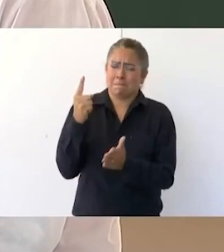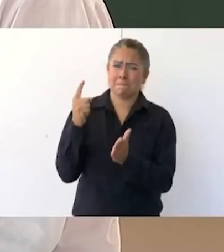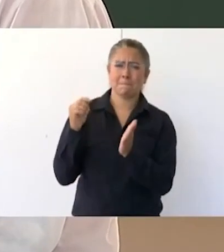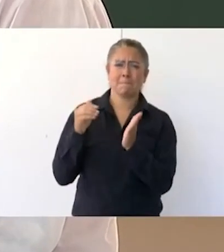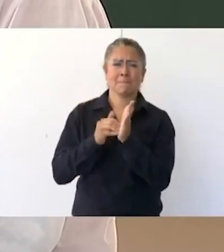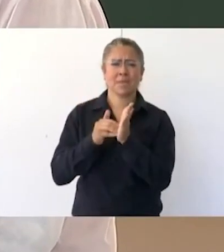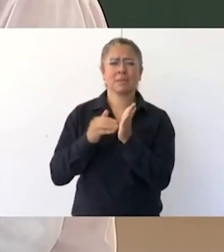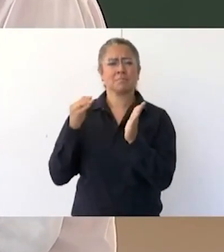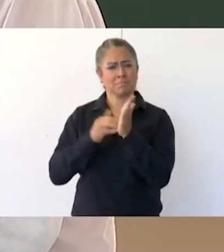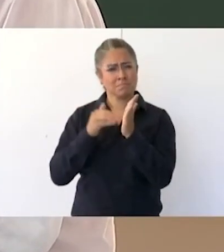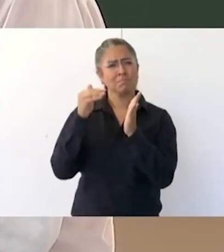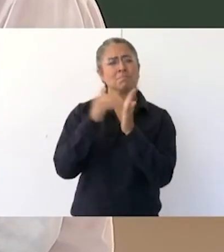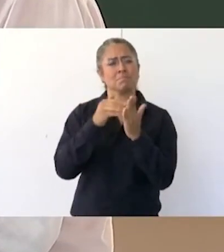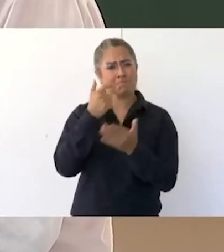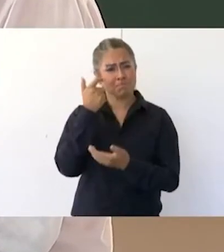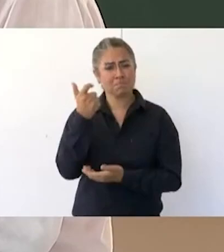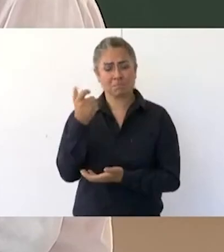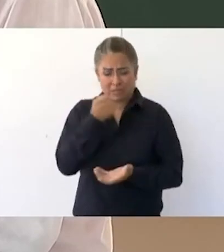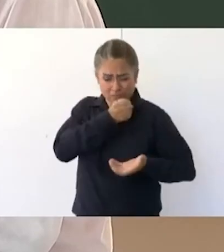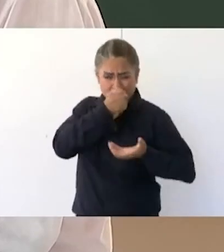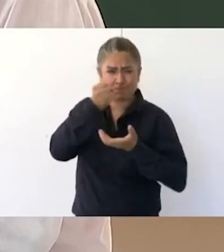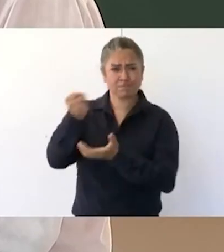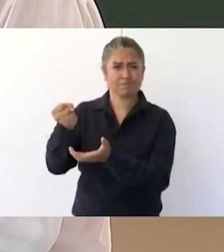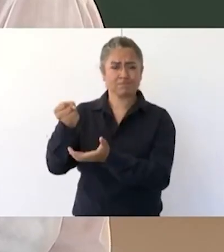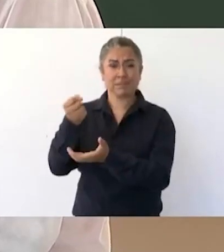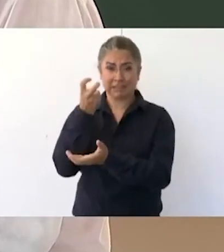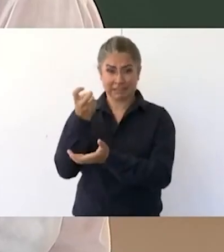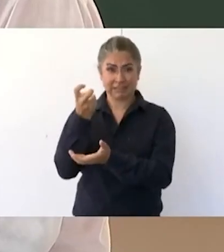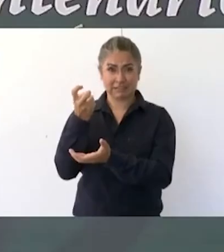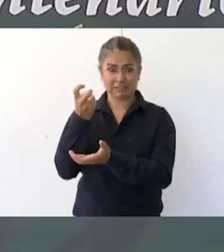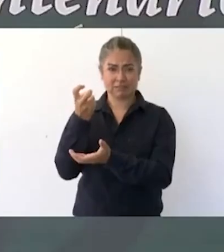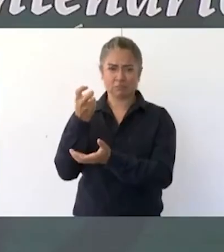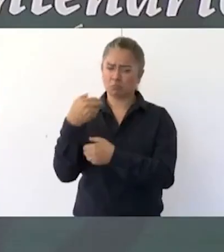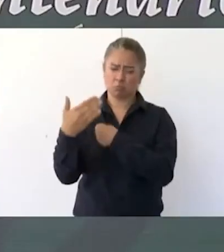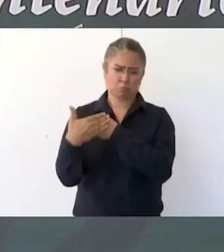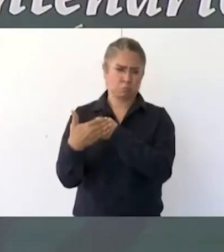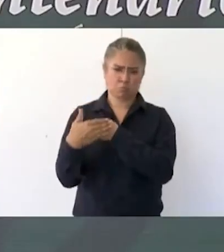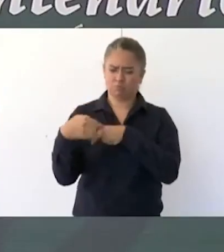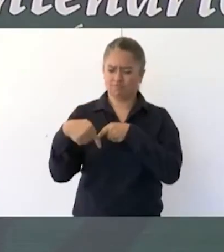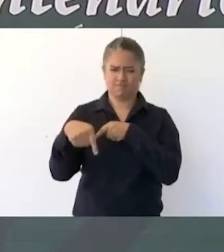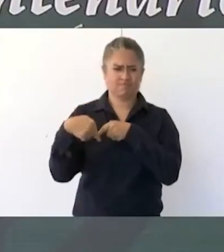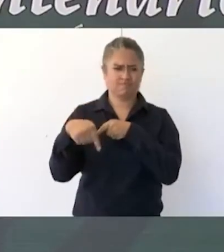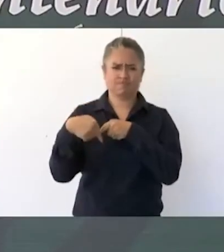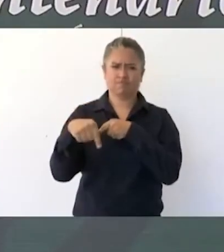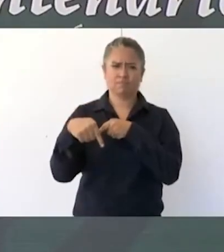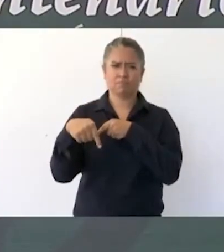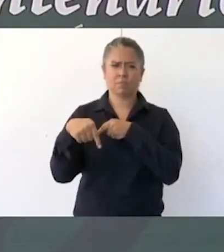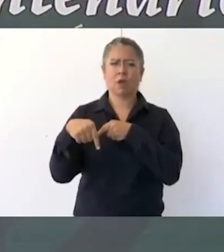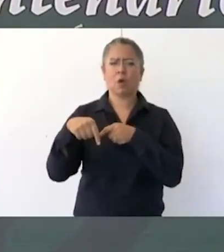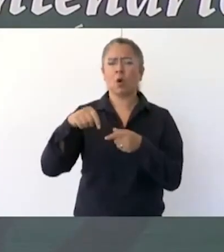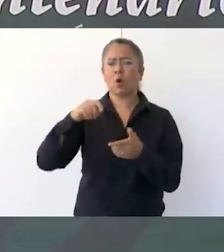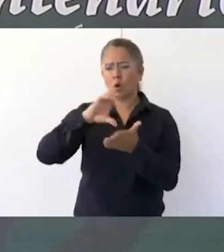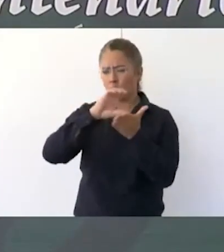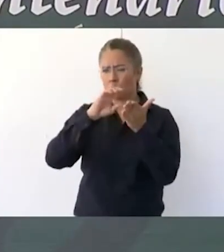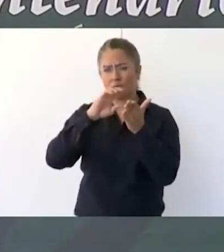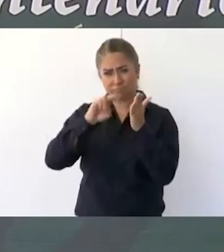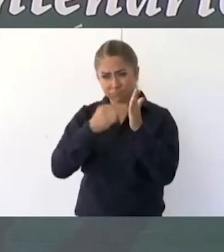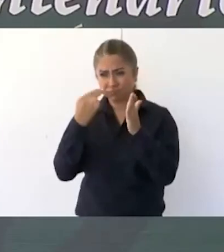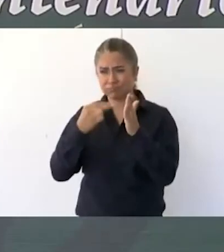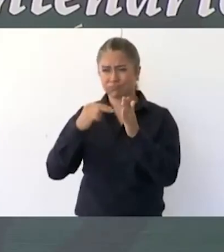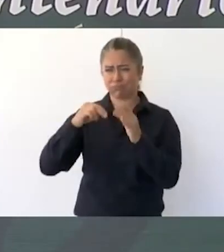millones de pesos, con los cuales se formalizará en próximos días otro convenio específico de